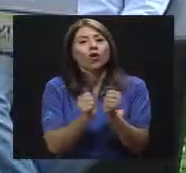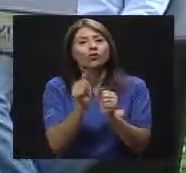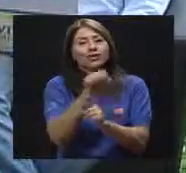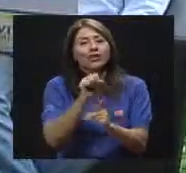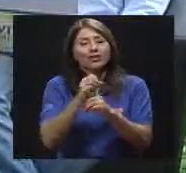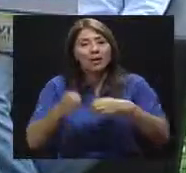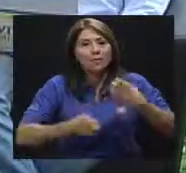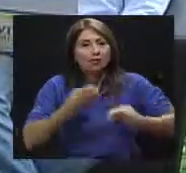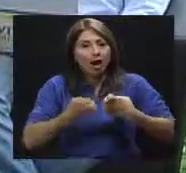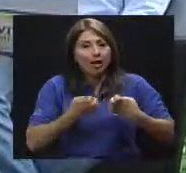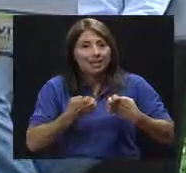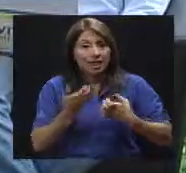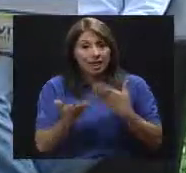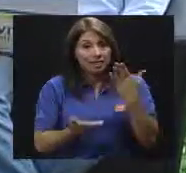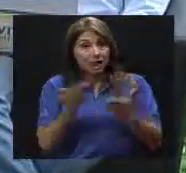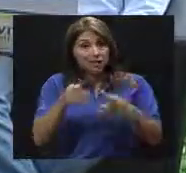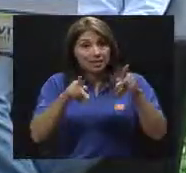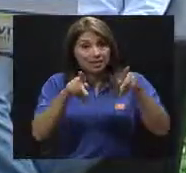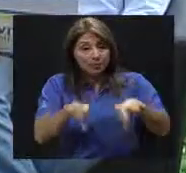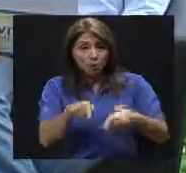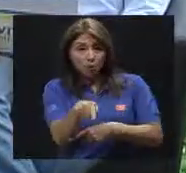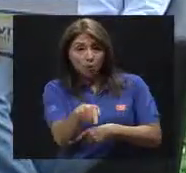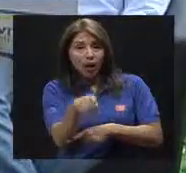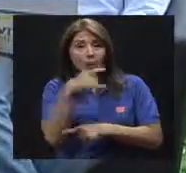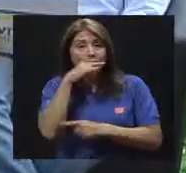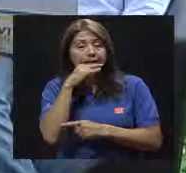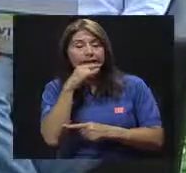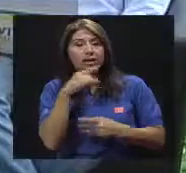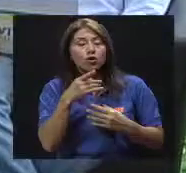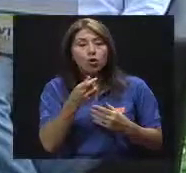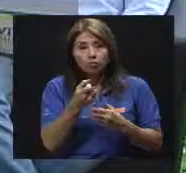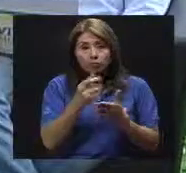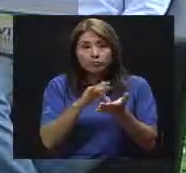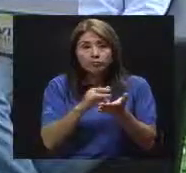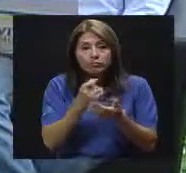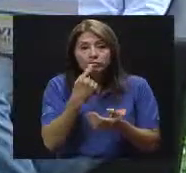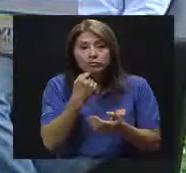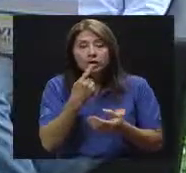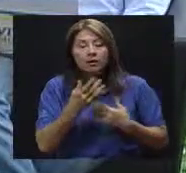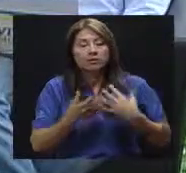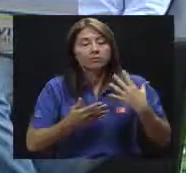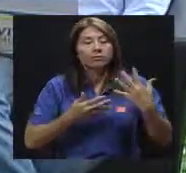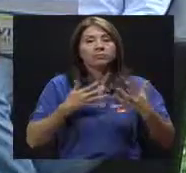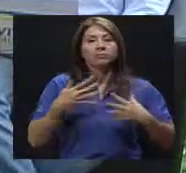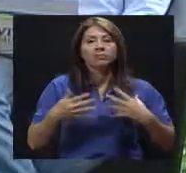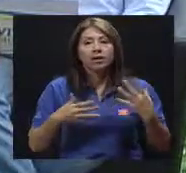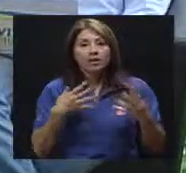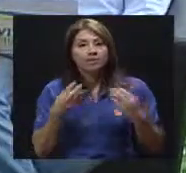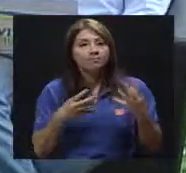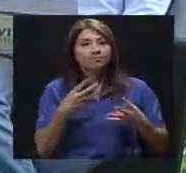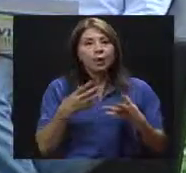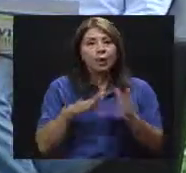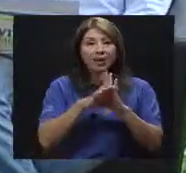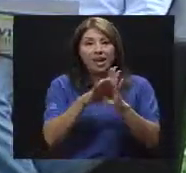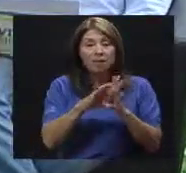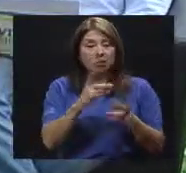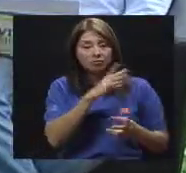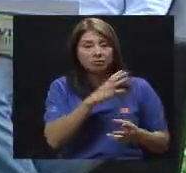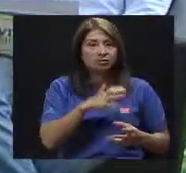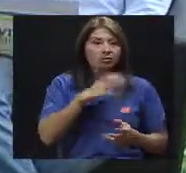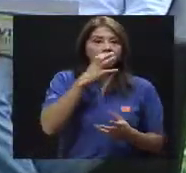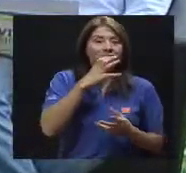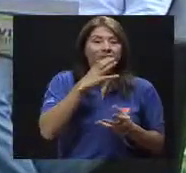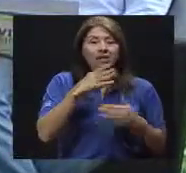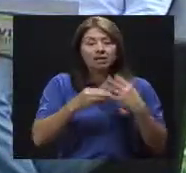haber mayor irritabilidad, que la persona o el niño se ponga ansiosa, que haya cambios de humor sin esperarse de un